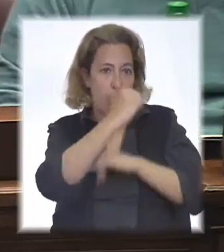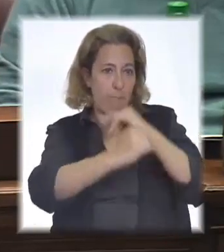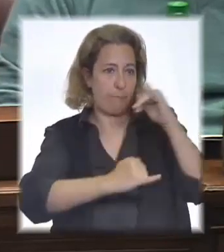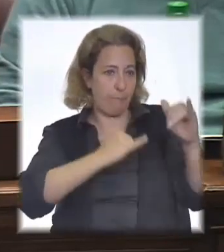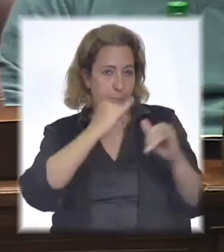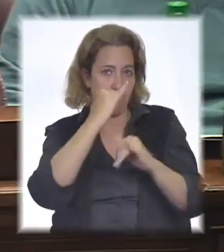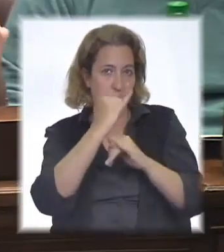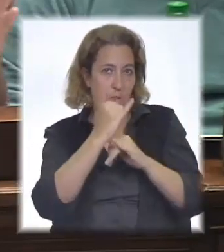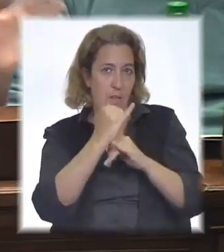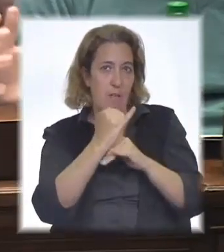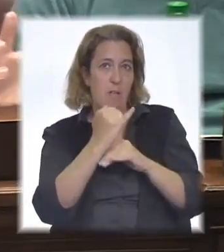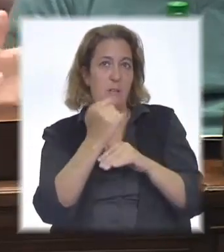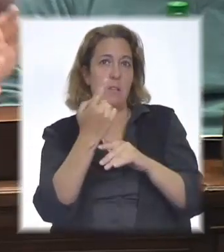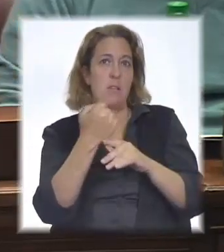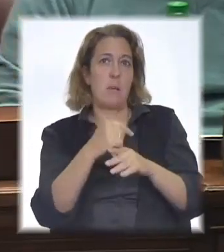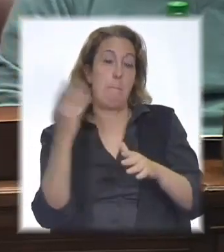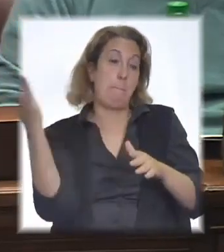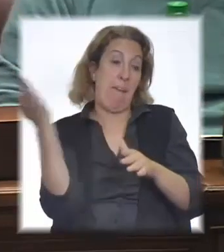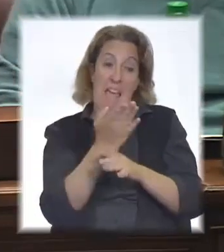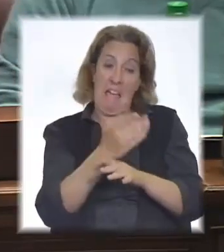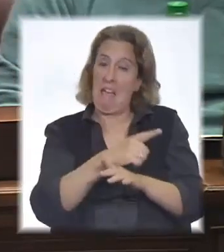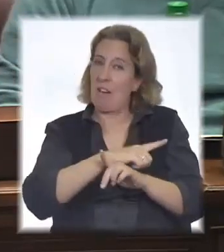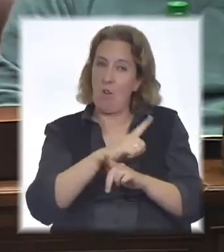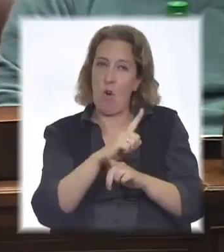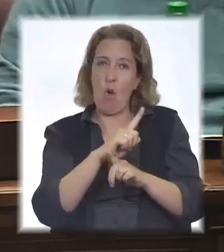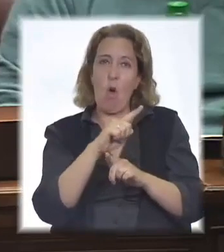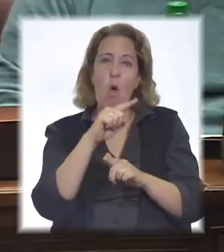física porque eso lo hacían otros